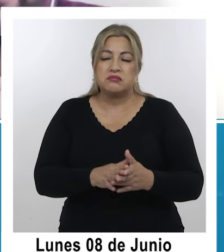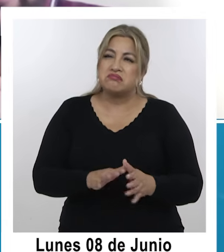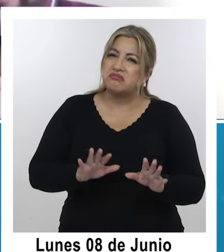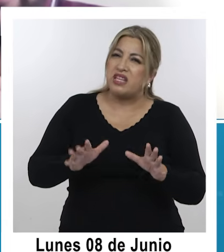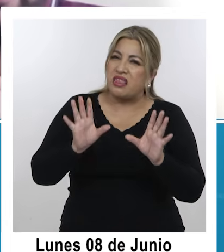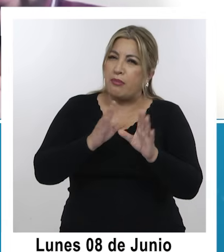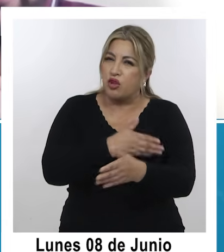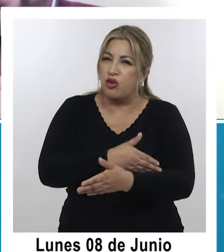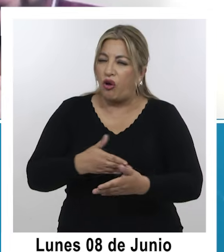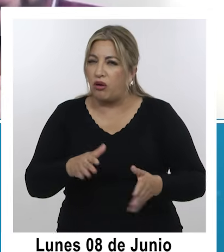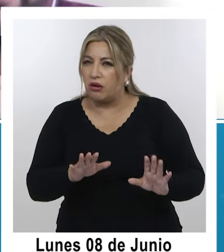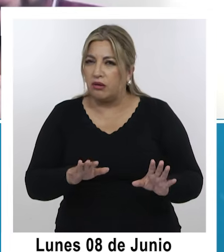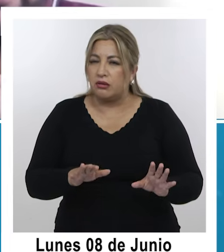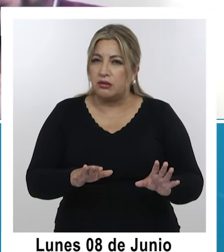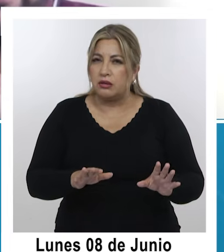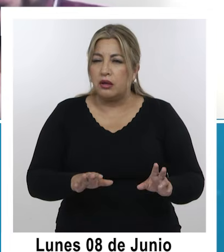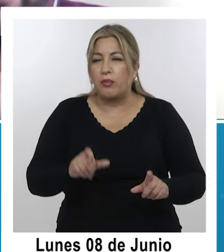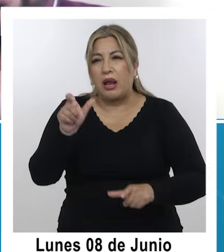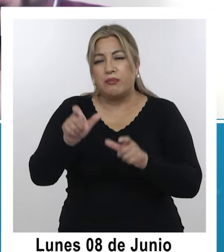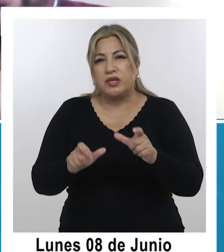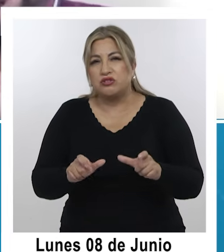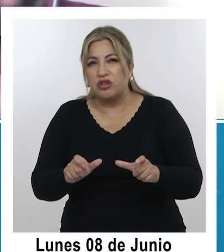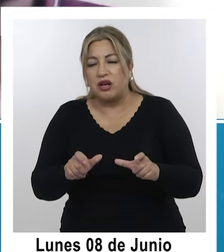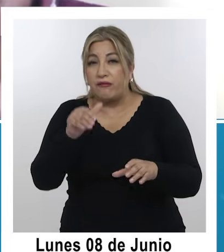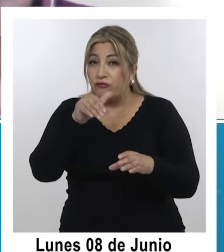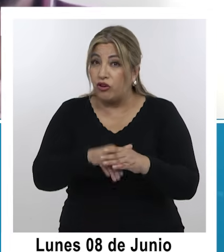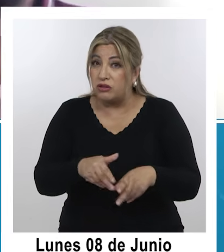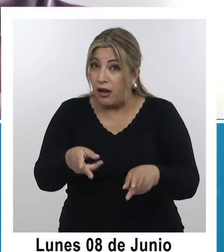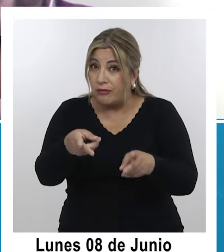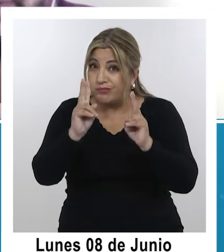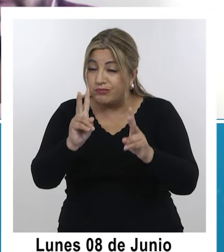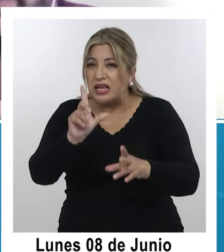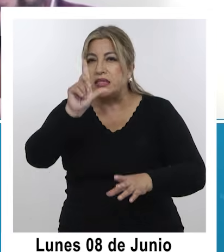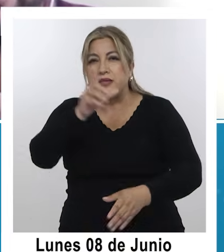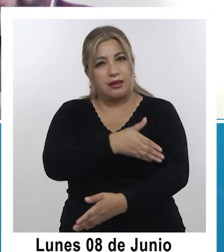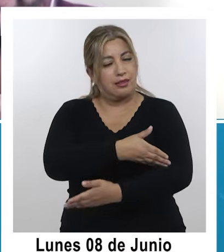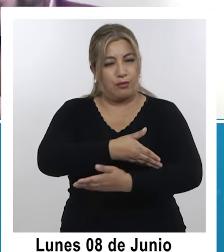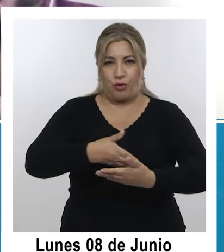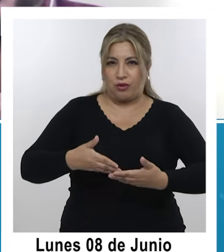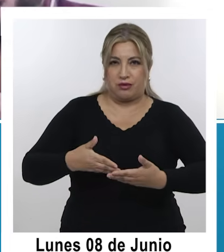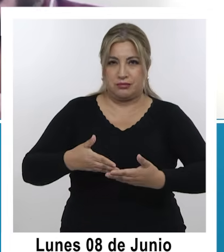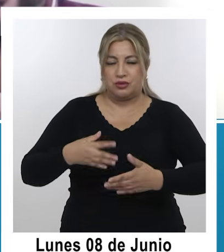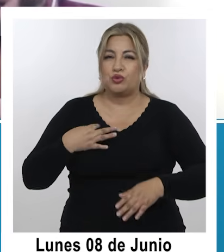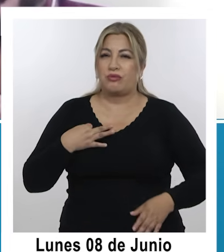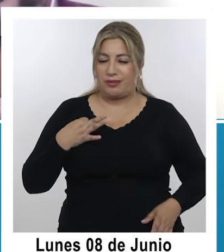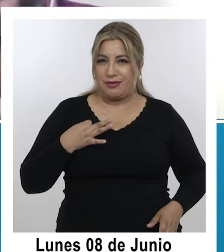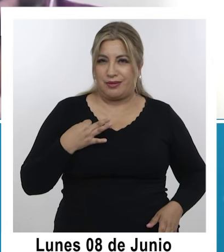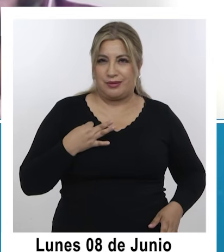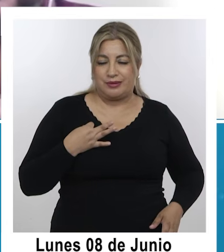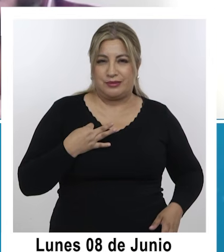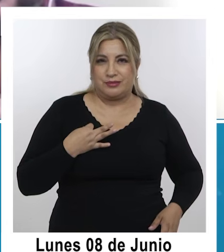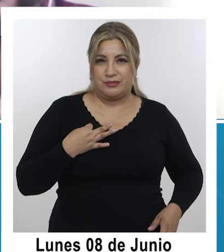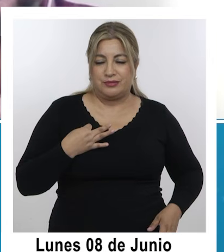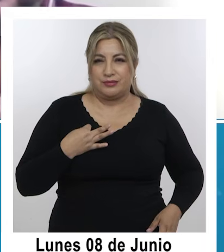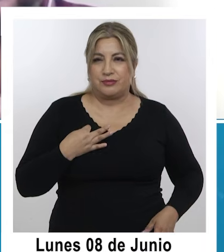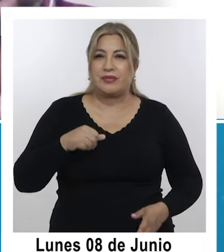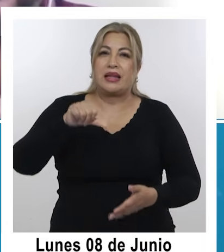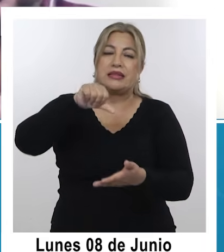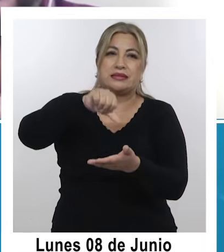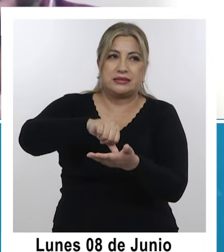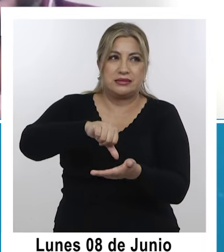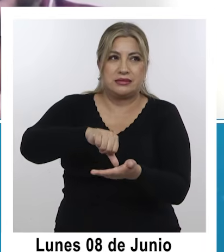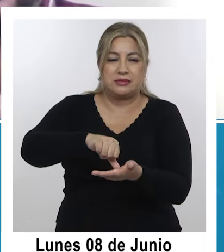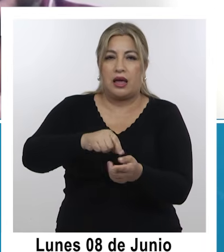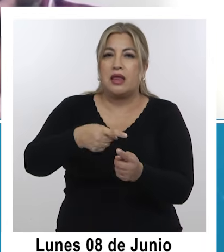Sí, pero con opciones de votar unos 7 millones de ciudadanos, ¿no? Tenemos Ok, Lima capital,